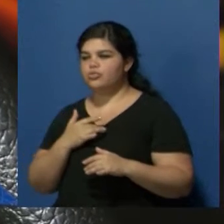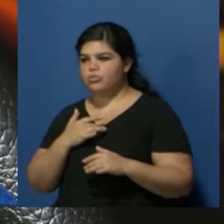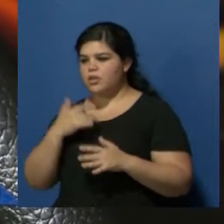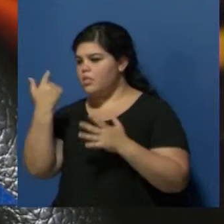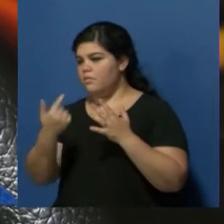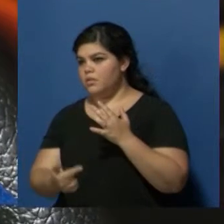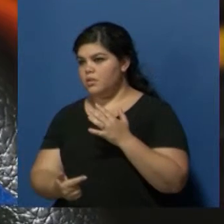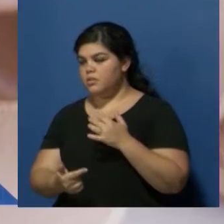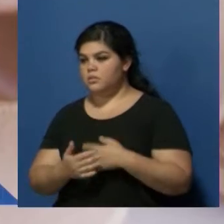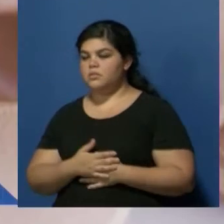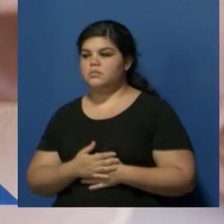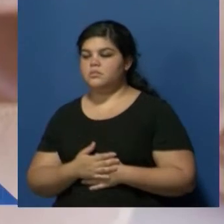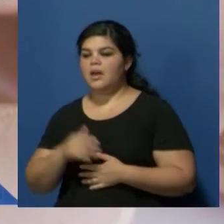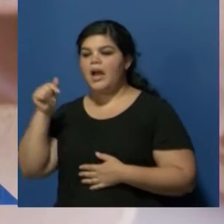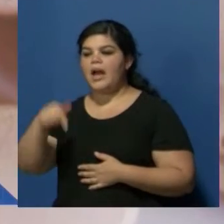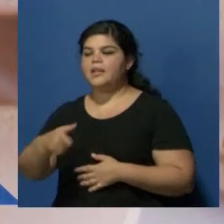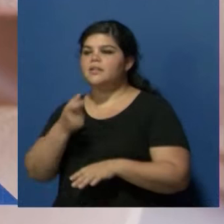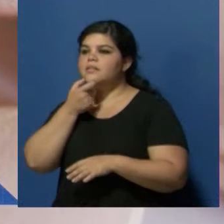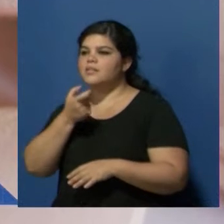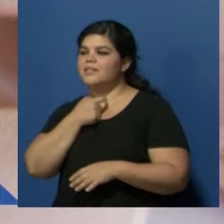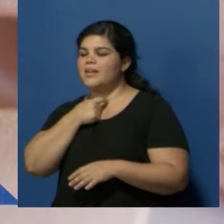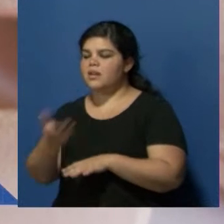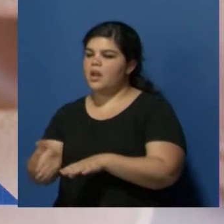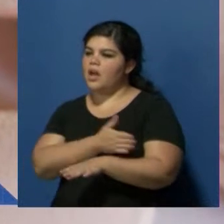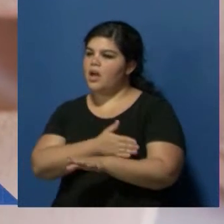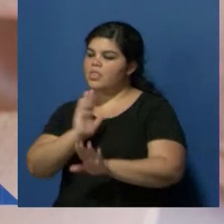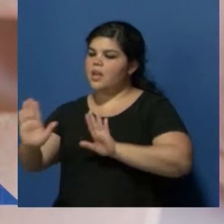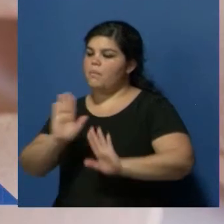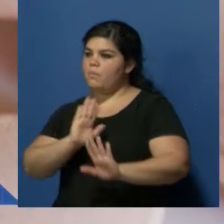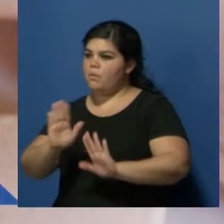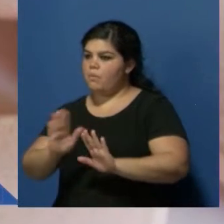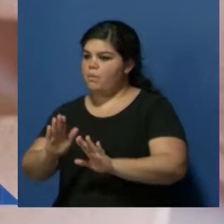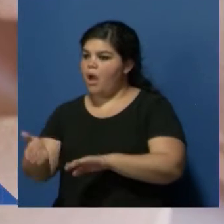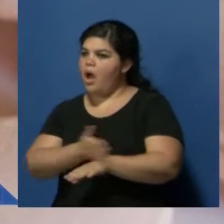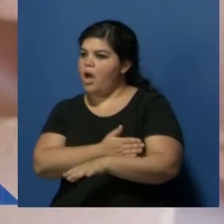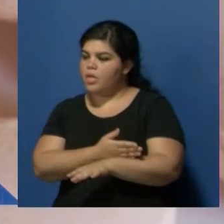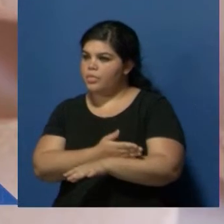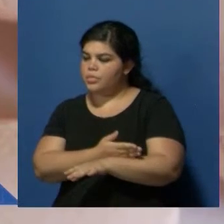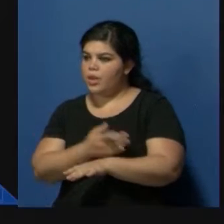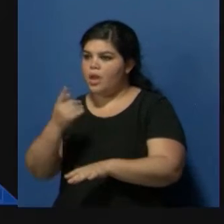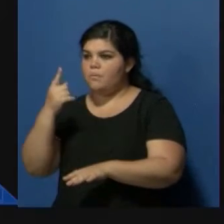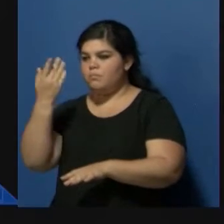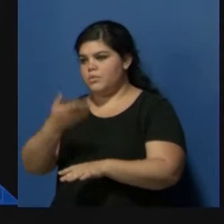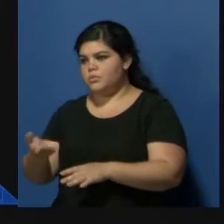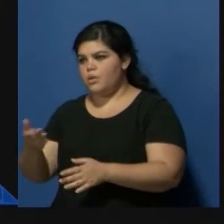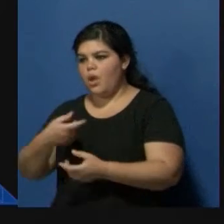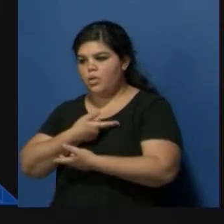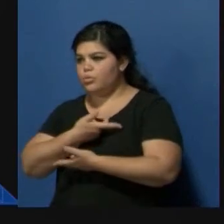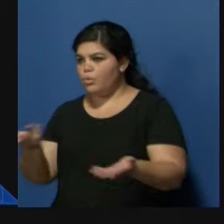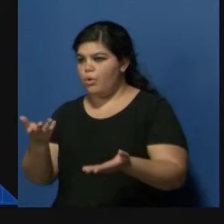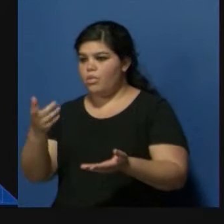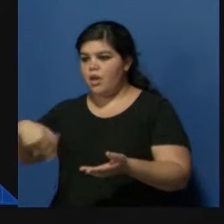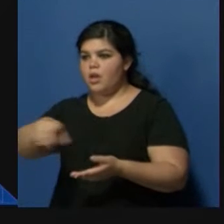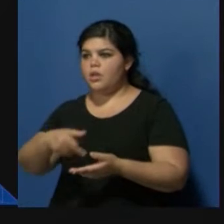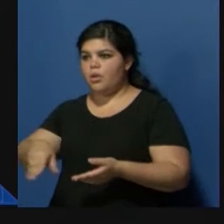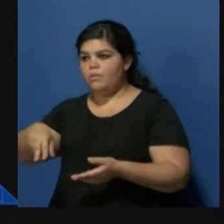principal objetivo de prevenir, ¿no es cierto?, este tipo de adicciones e incluir a todas aquellas personas que consumen